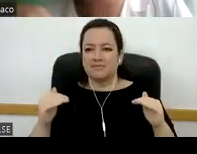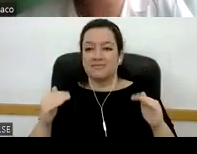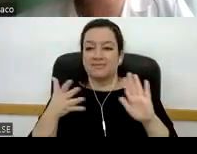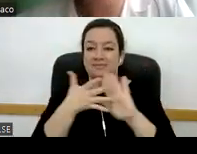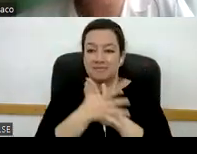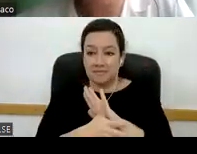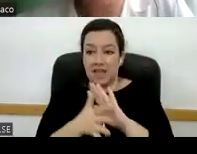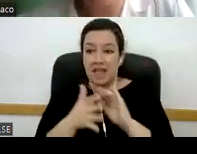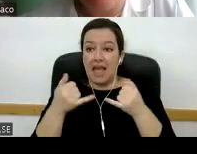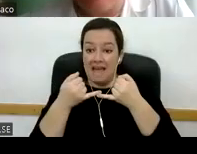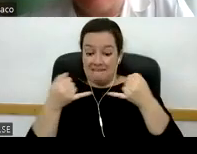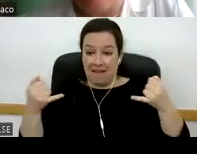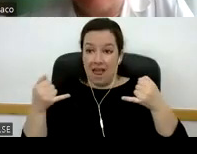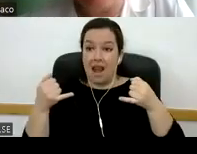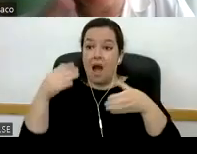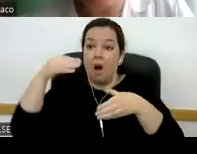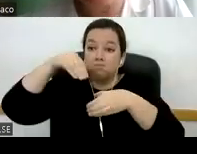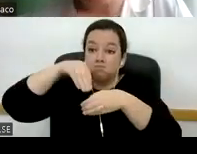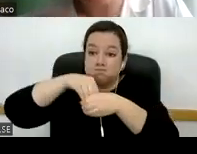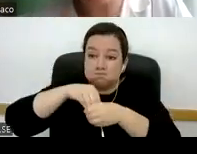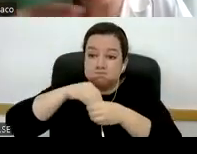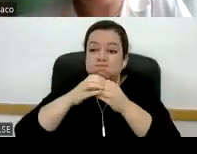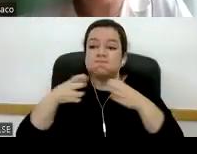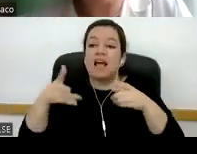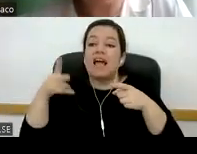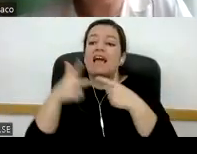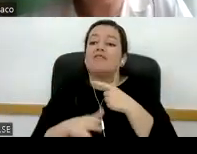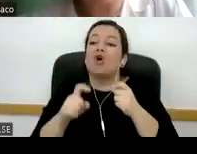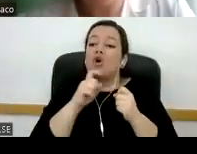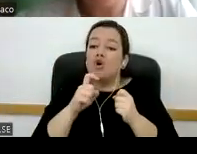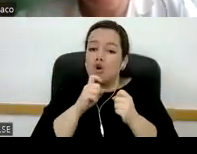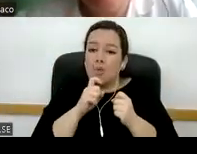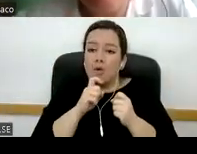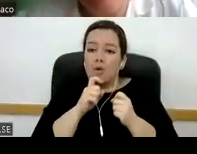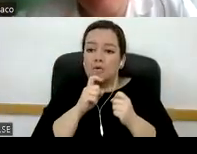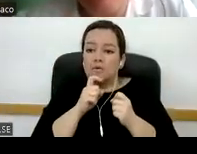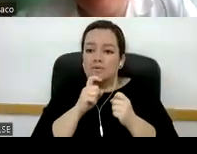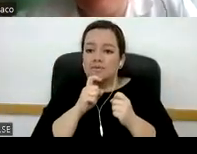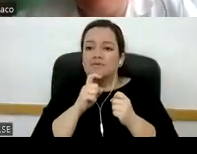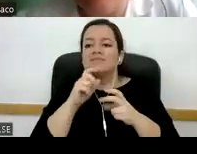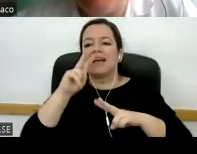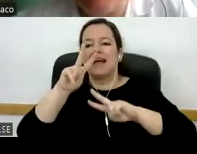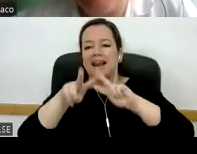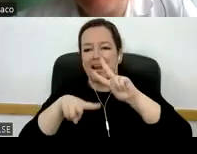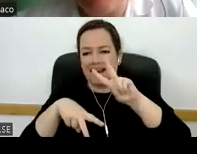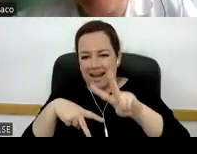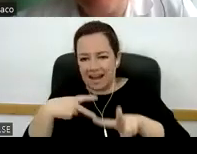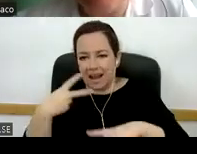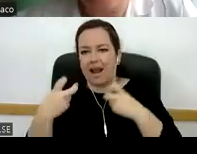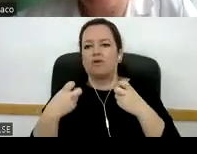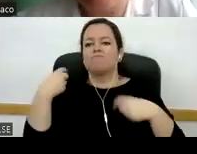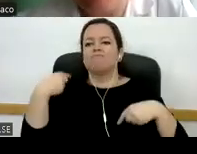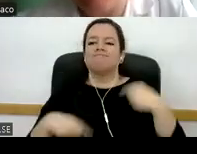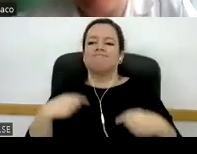dislipemia, la alteración en el colesterol, también se puede revertir hasta cierto punto regenerando una microbiota adecuada.